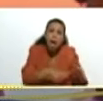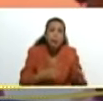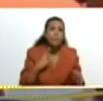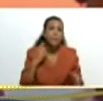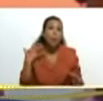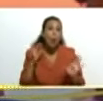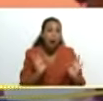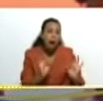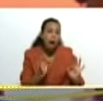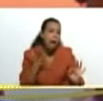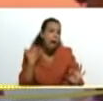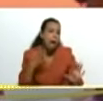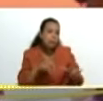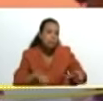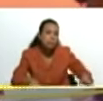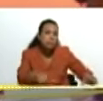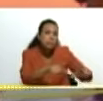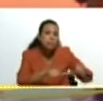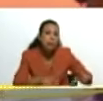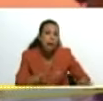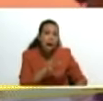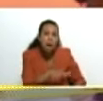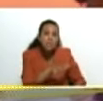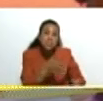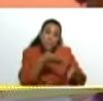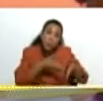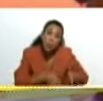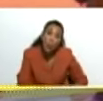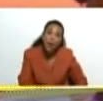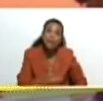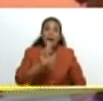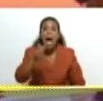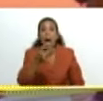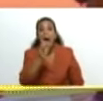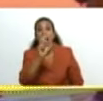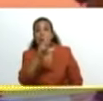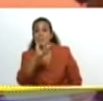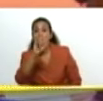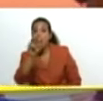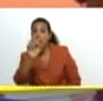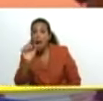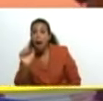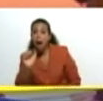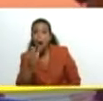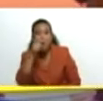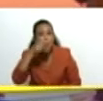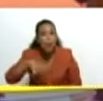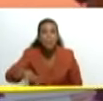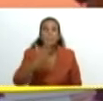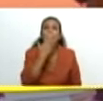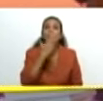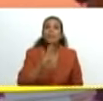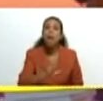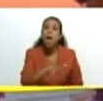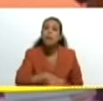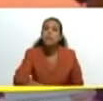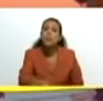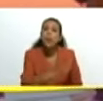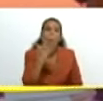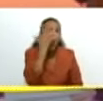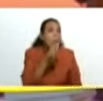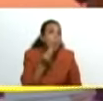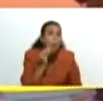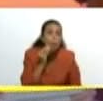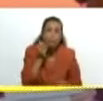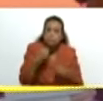milenaria. Y ahí se crió en Galilea, en el pueblo de Nazaret. Fue un joven que